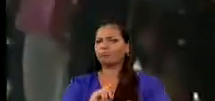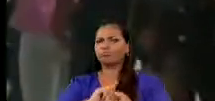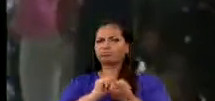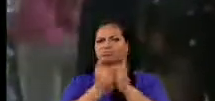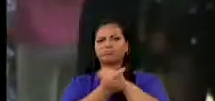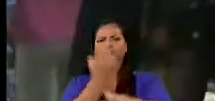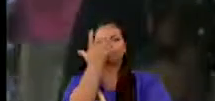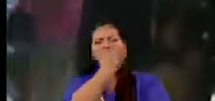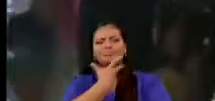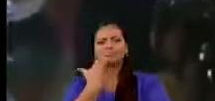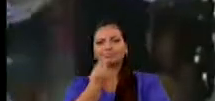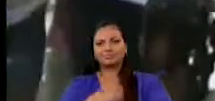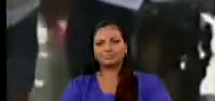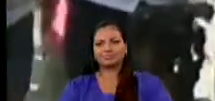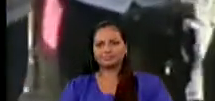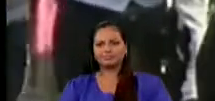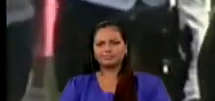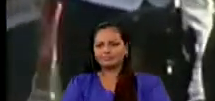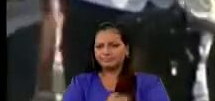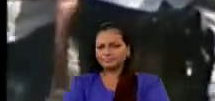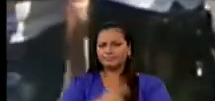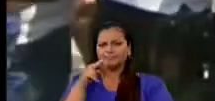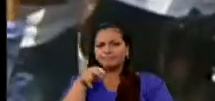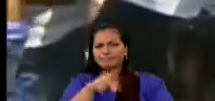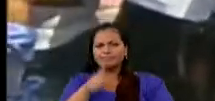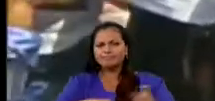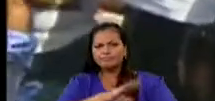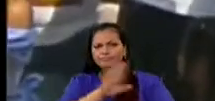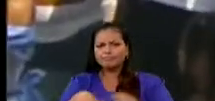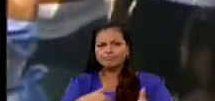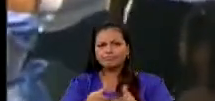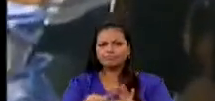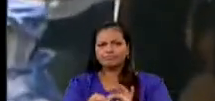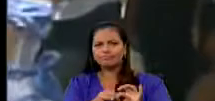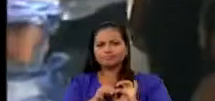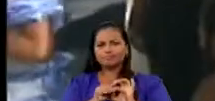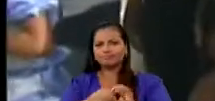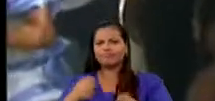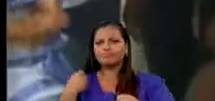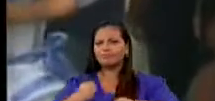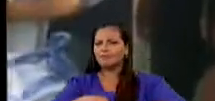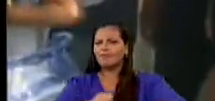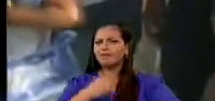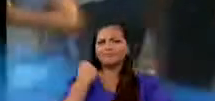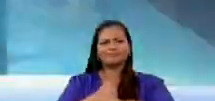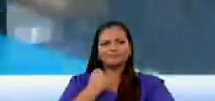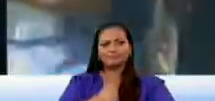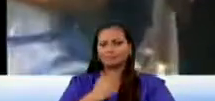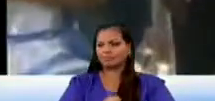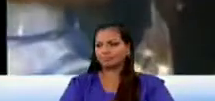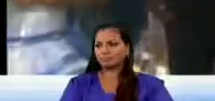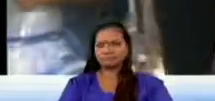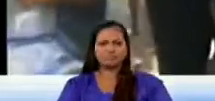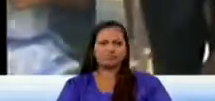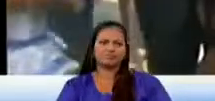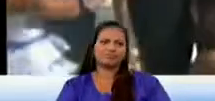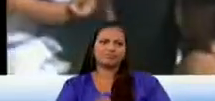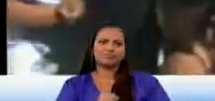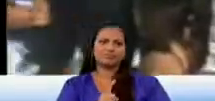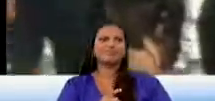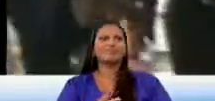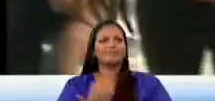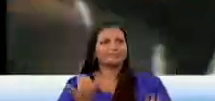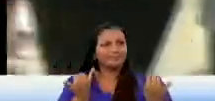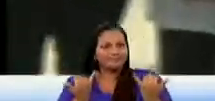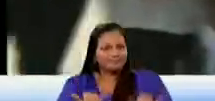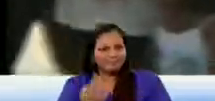visto antes tanta unión, tanto esfuerzo aquí en el barrio? No, este barrio se caracteriza por eso, porque somos unidos. Somos unidos, ok, bueno,